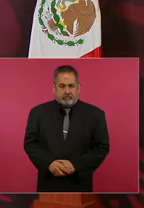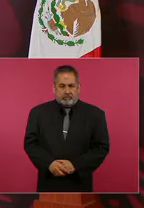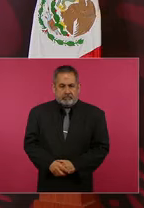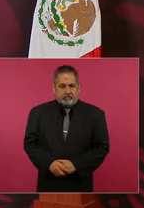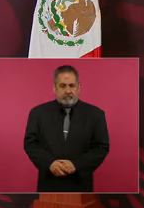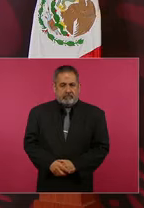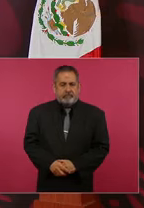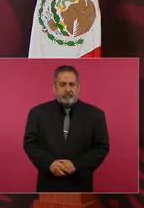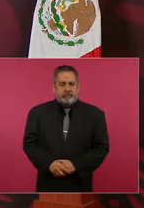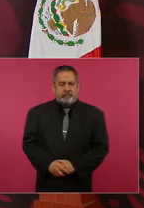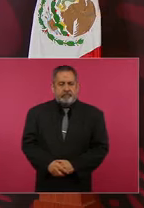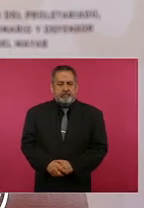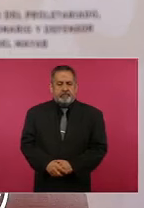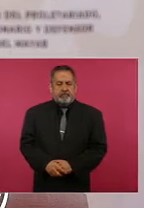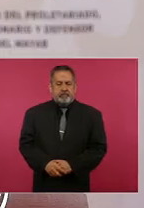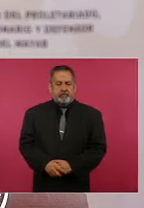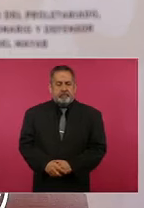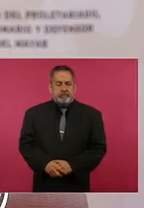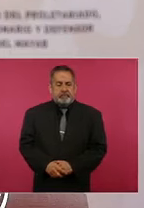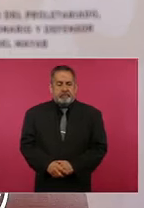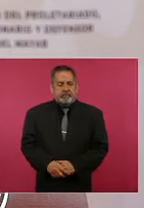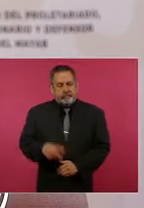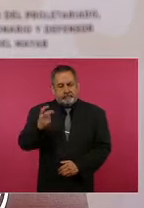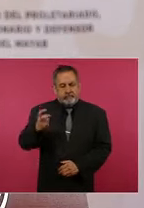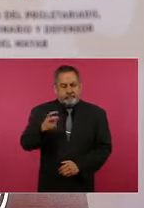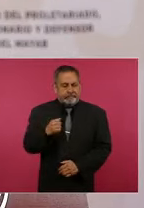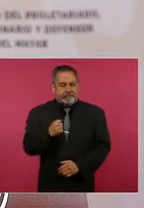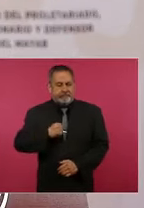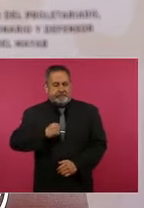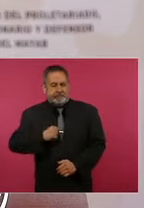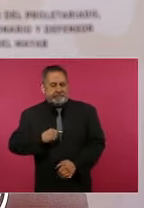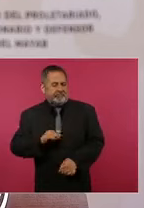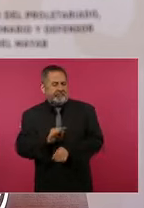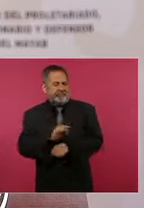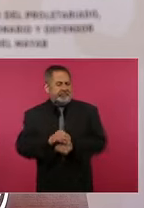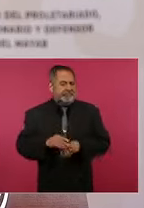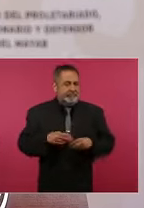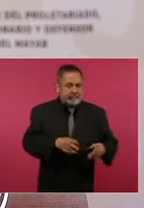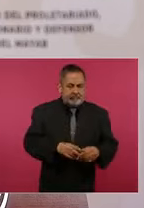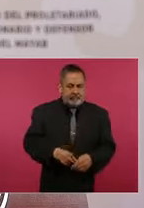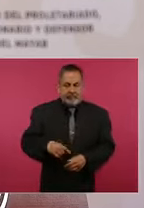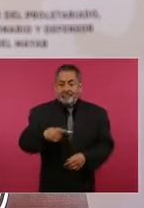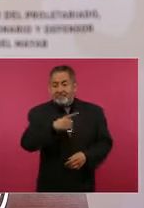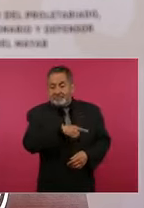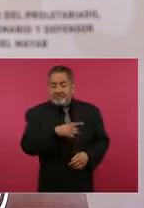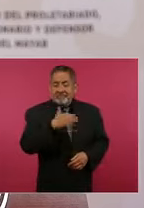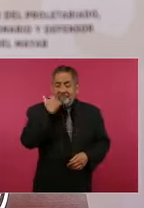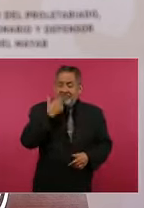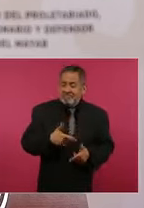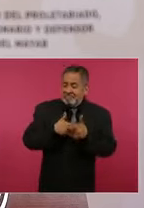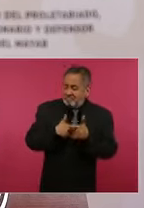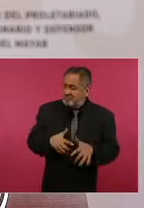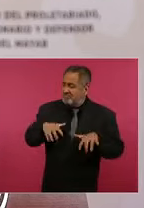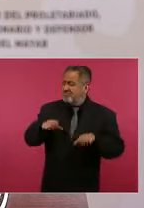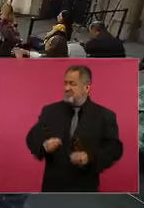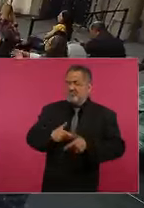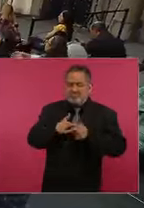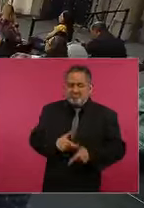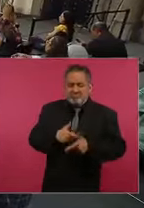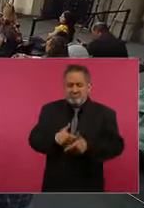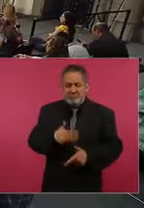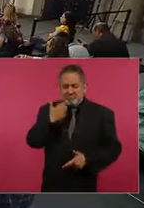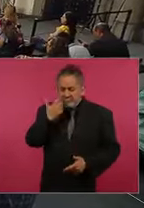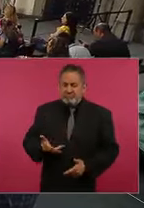Pero ese es el influyentismo. Y son los que quieren seguir. Así es.